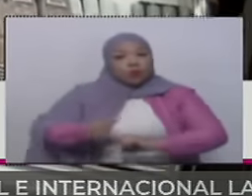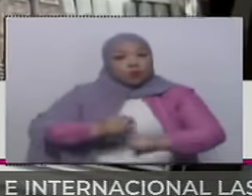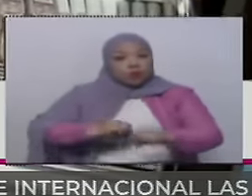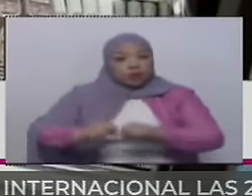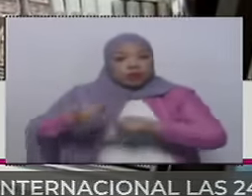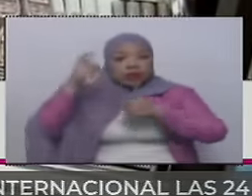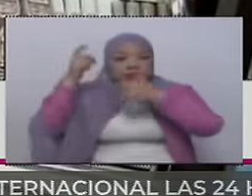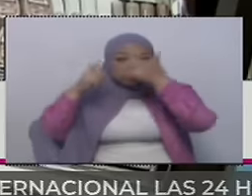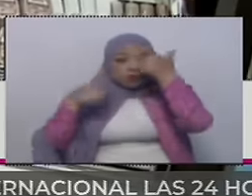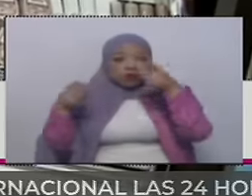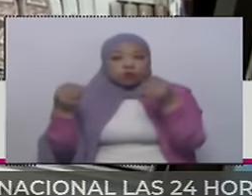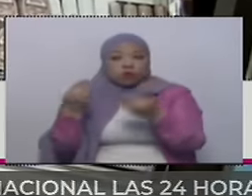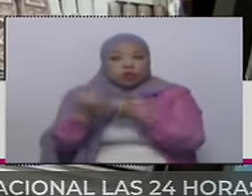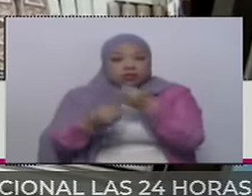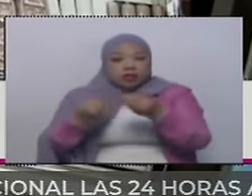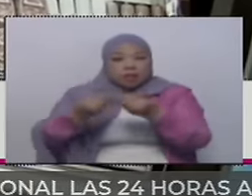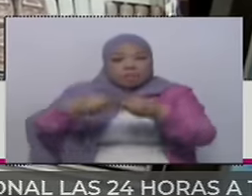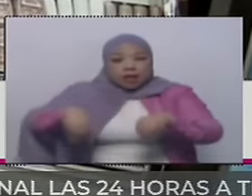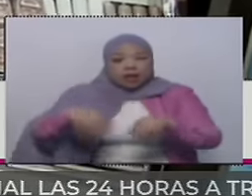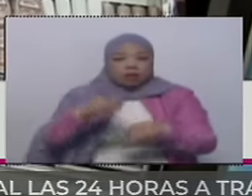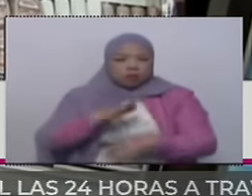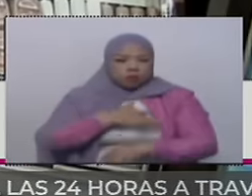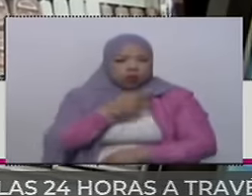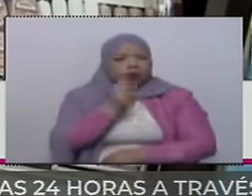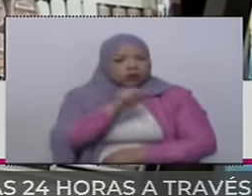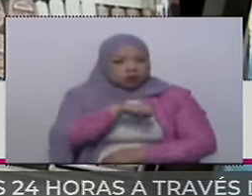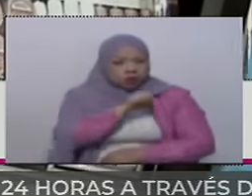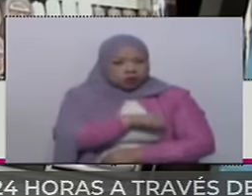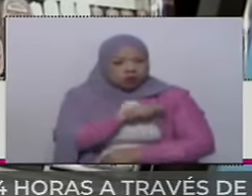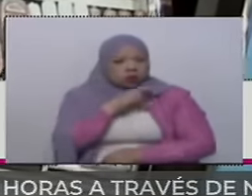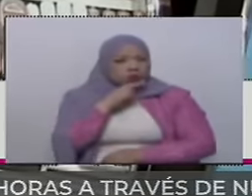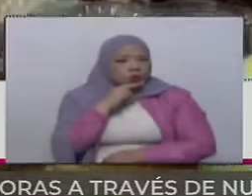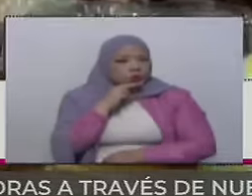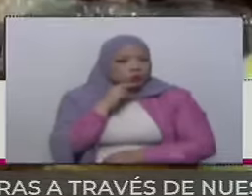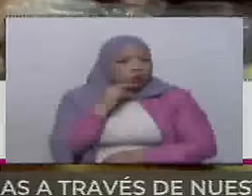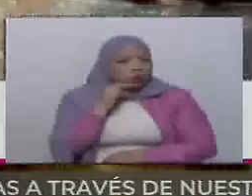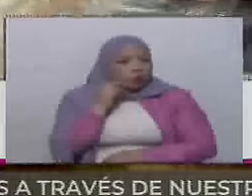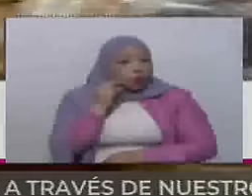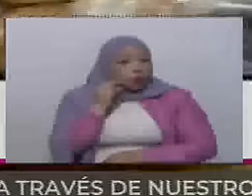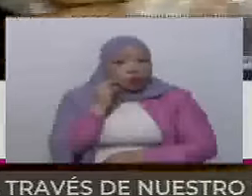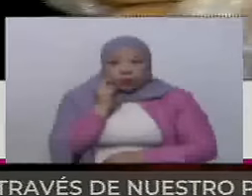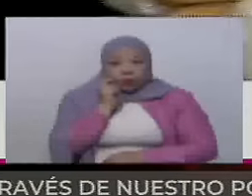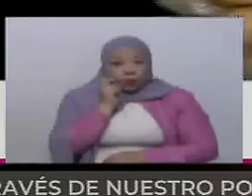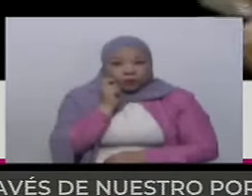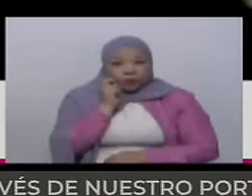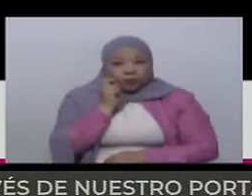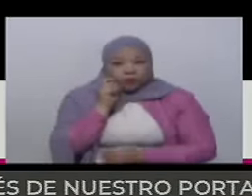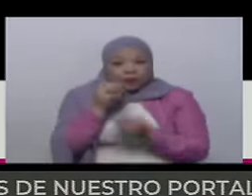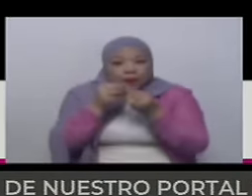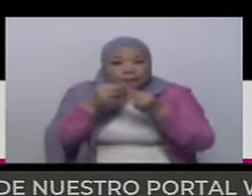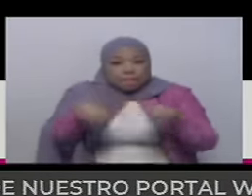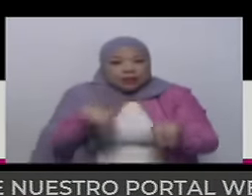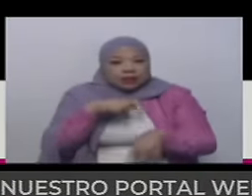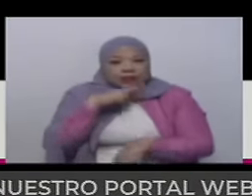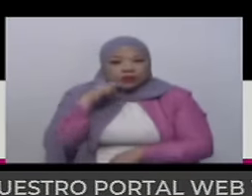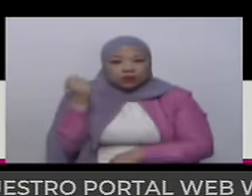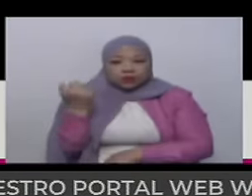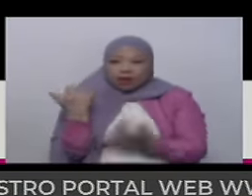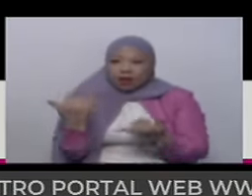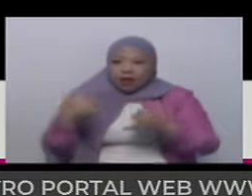Chávez, mi comandante presidente. ¿Lo puedo probar? Por supuesto. Mire estos pancitos dulces, ¿vale? Ahorita que está